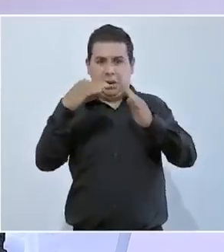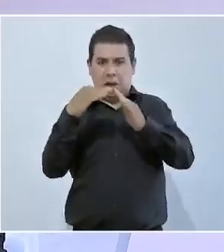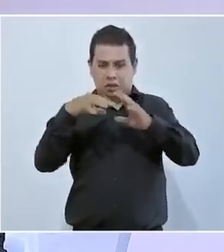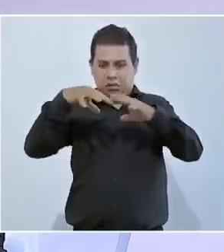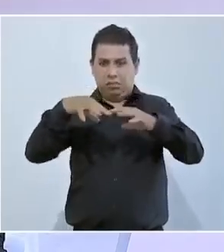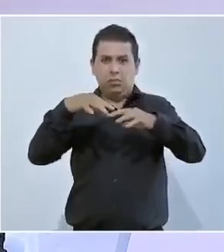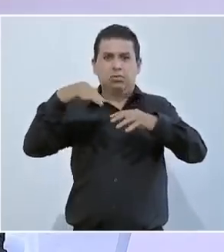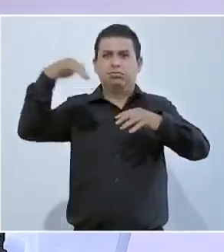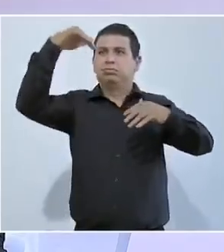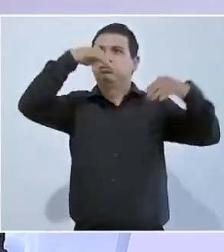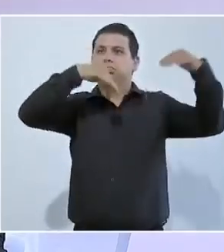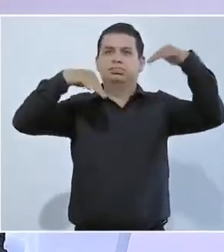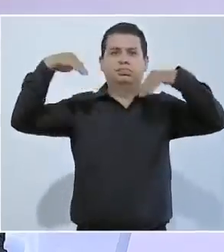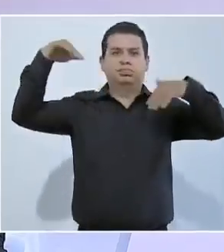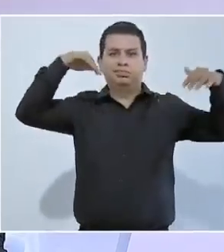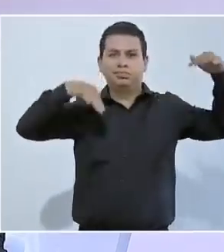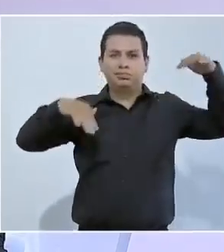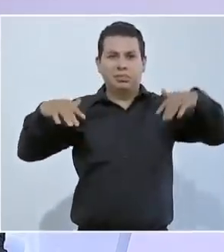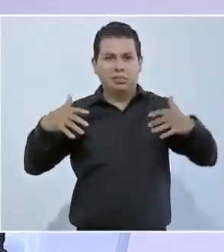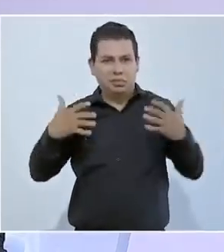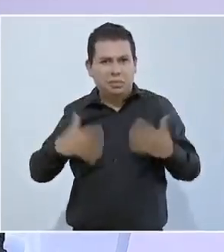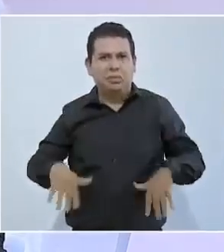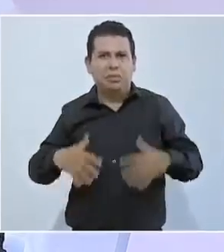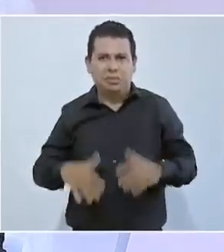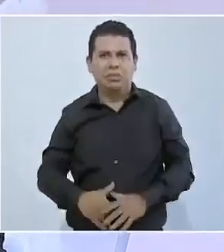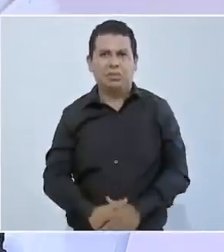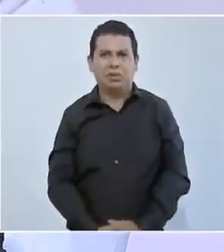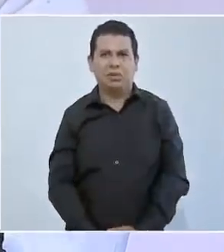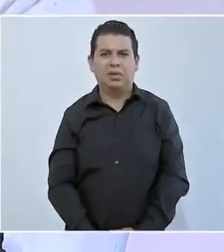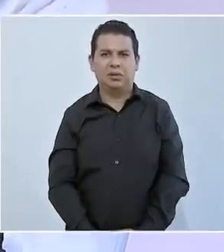Y esto no nos los van a quitar.